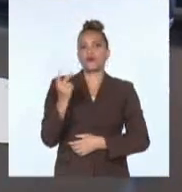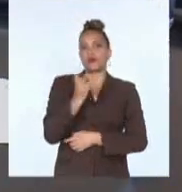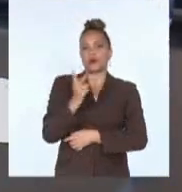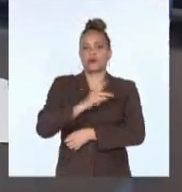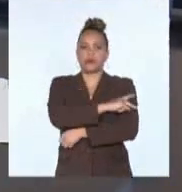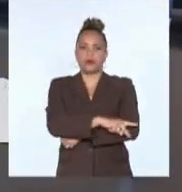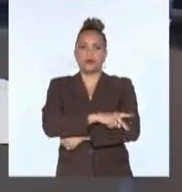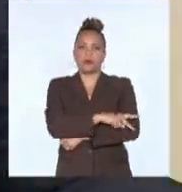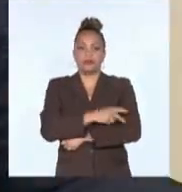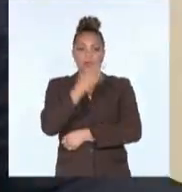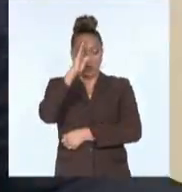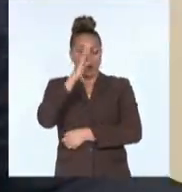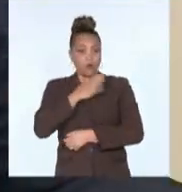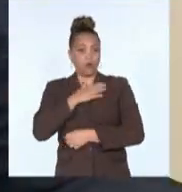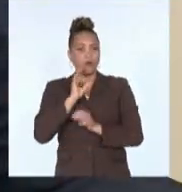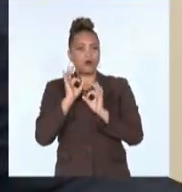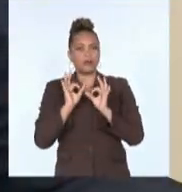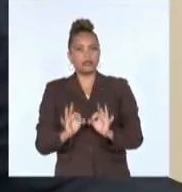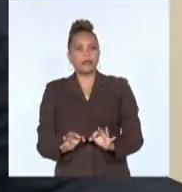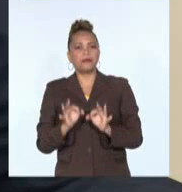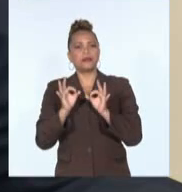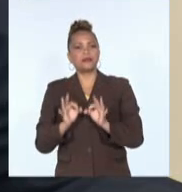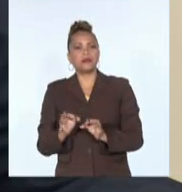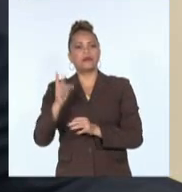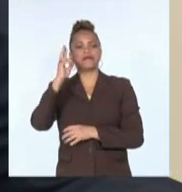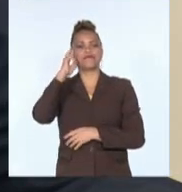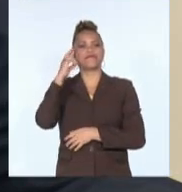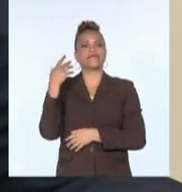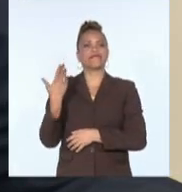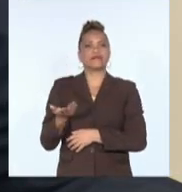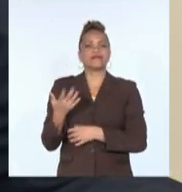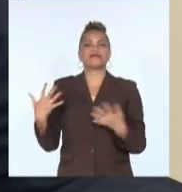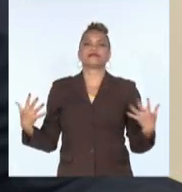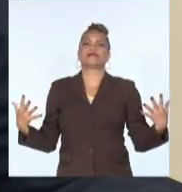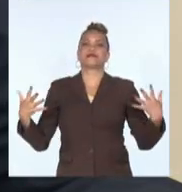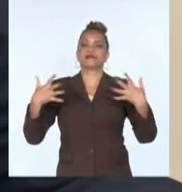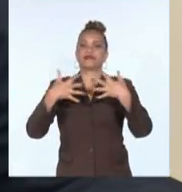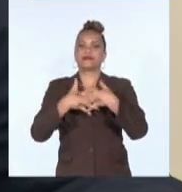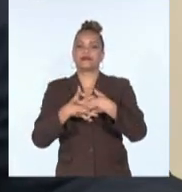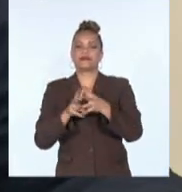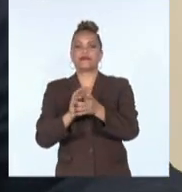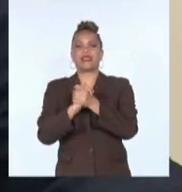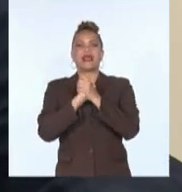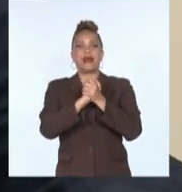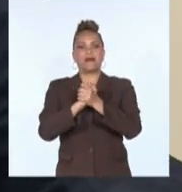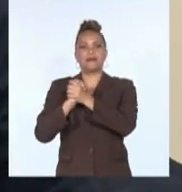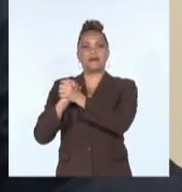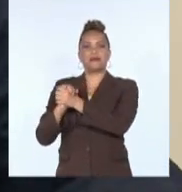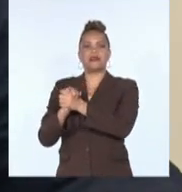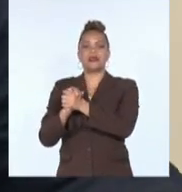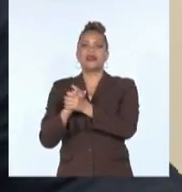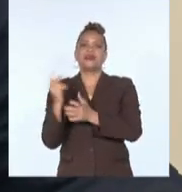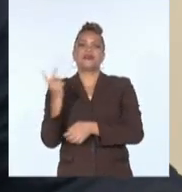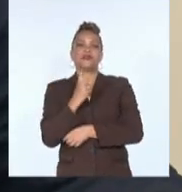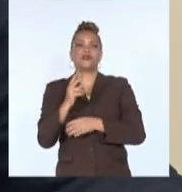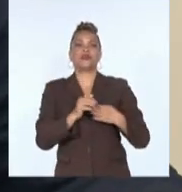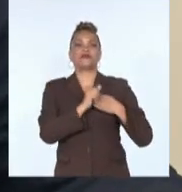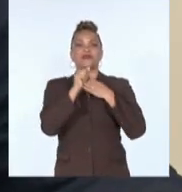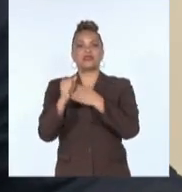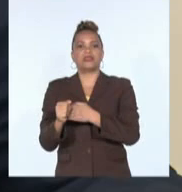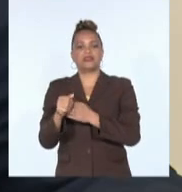En nuestro país siempre recordamos el vínculo amistoso que existió entre nuestro comandante en